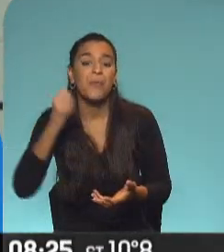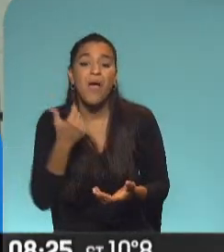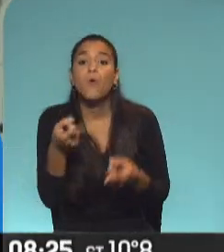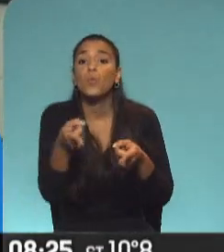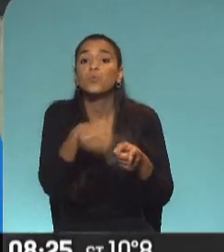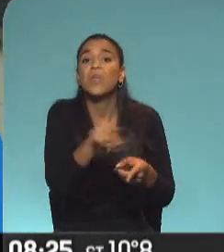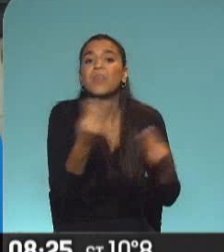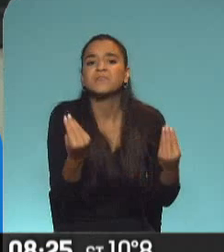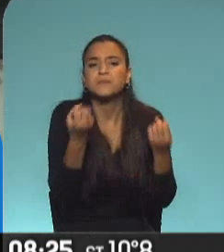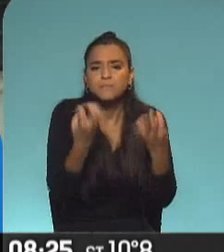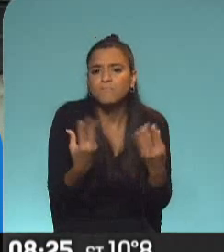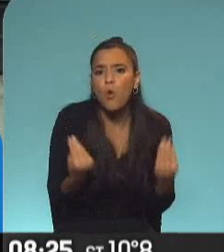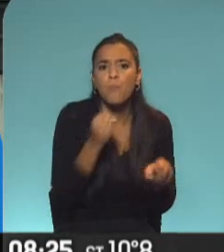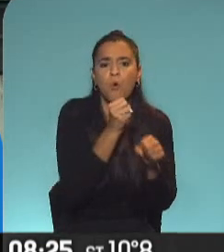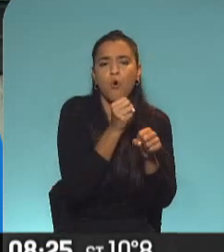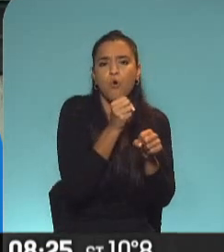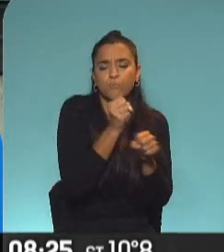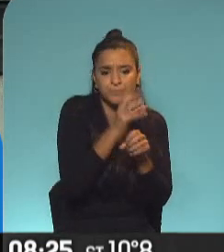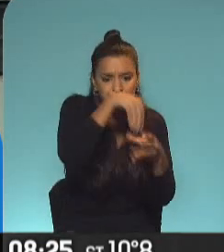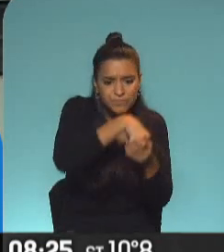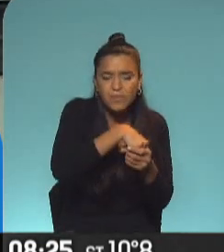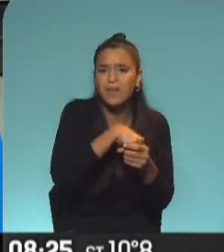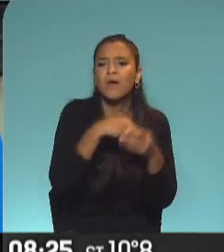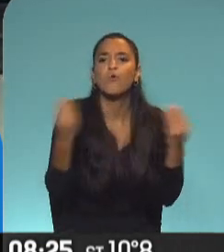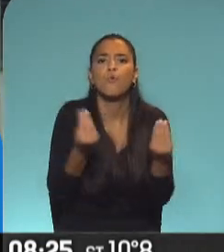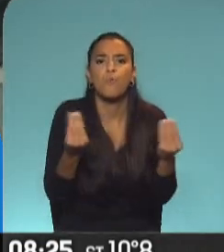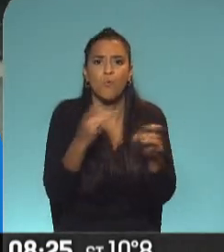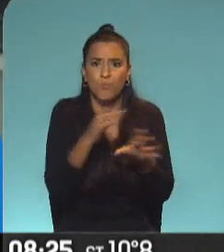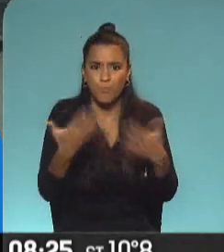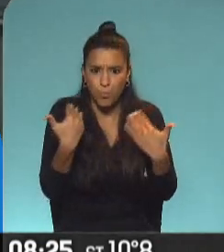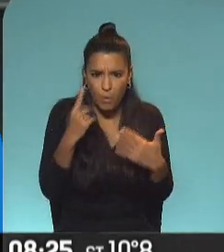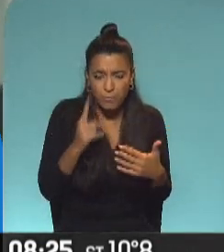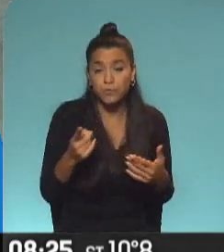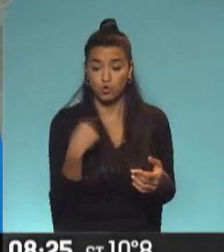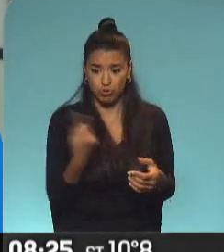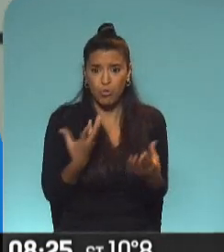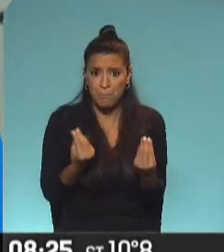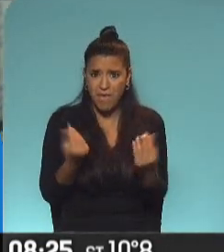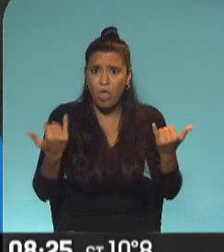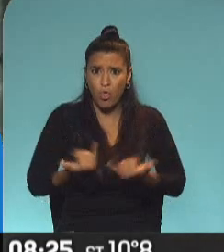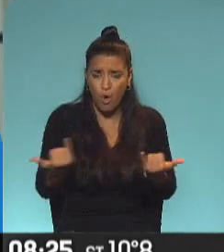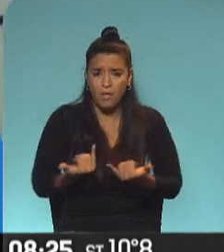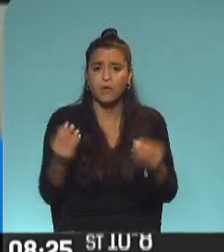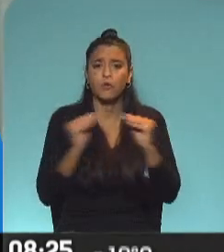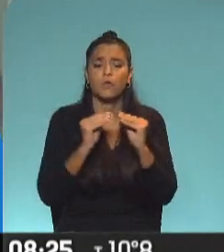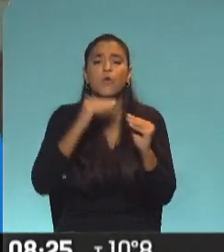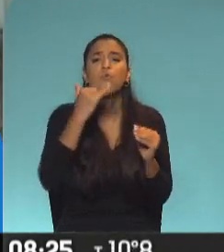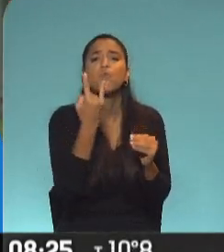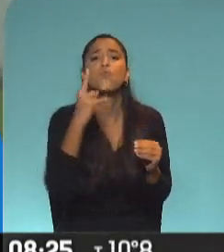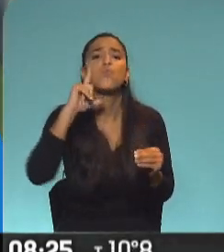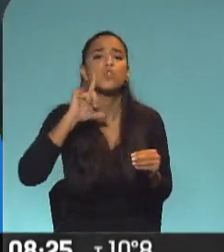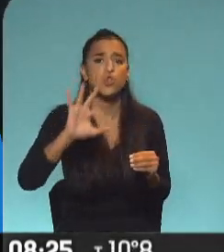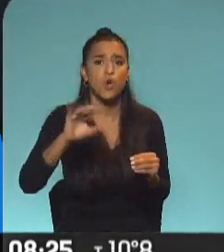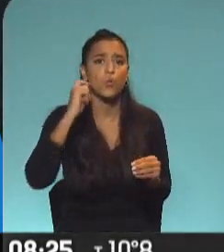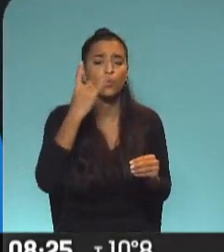estas horas como la están viviendo ustedes que están en la primera línea de contagios obviamente con miedo al compañero julio gutierrez es un